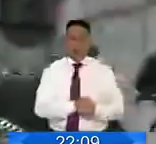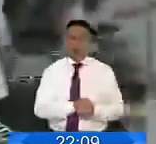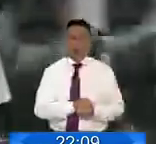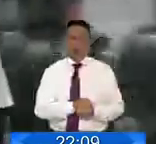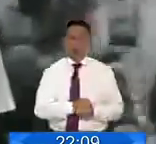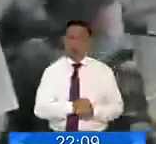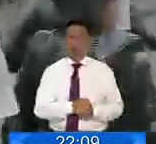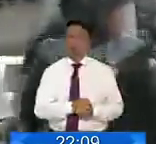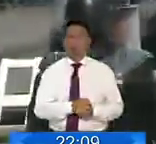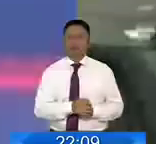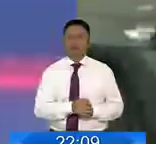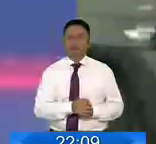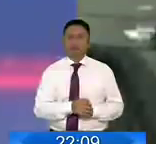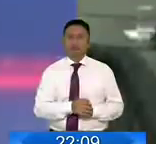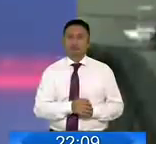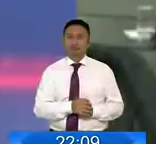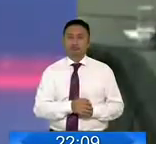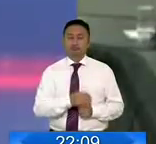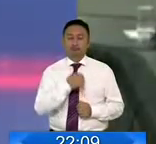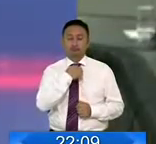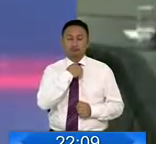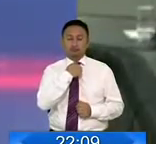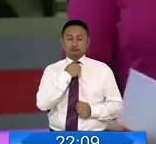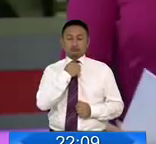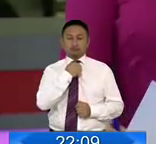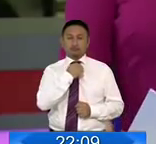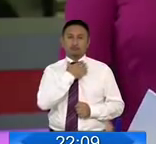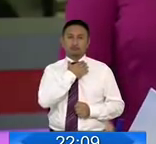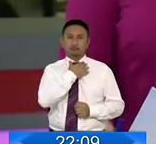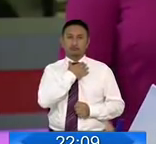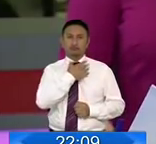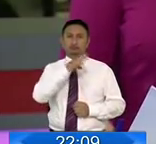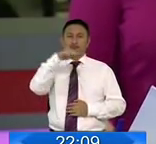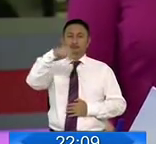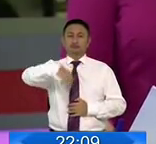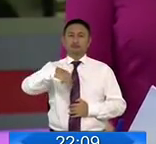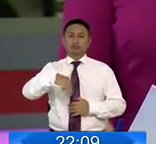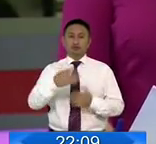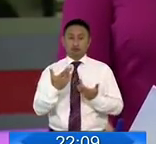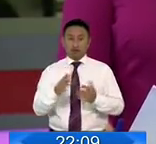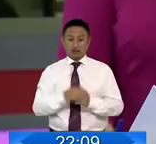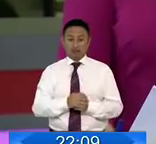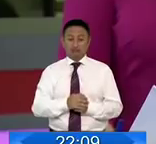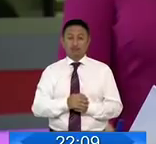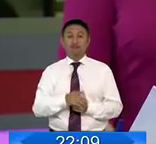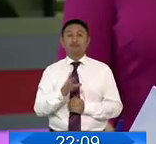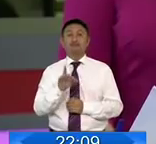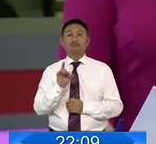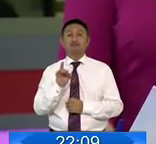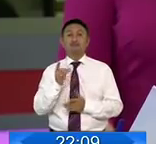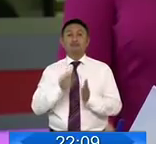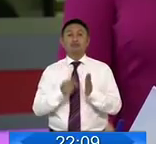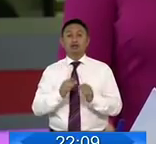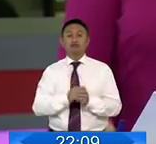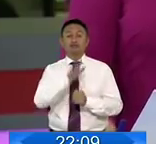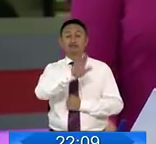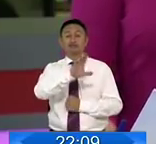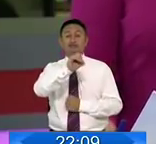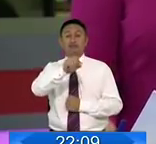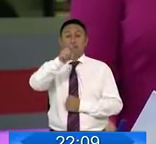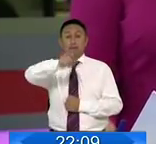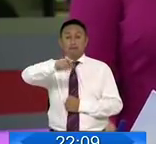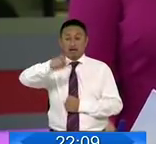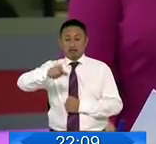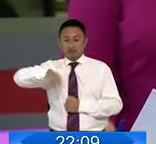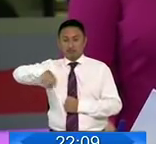de 2019, informó Javier Rosero. Este martes se definirá la suerte que correrán más de 500 personas a quienes